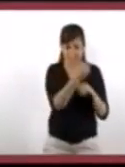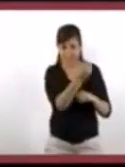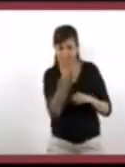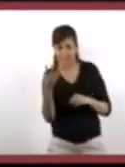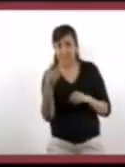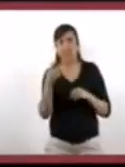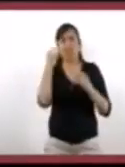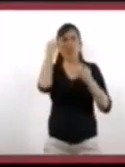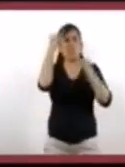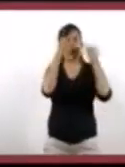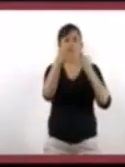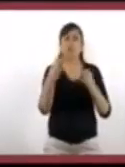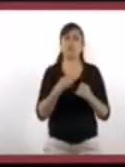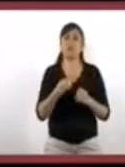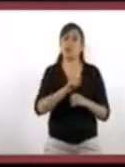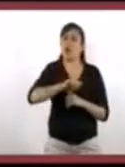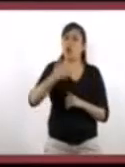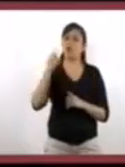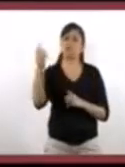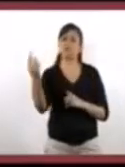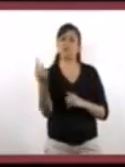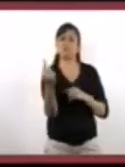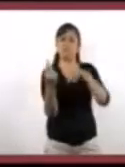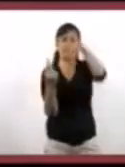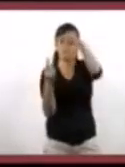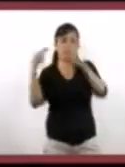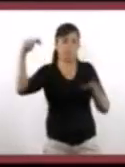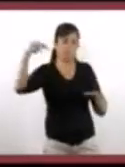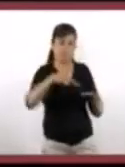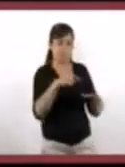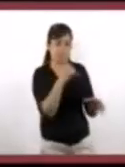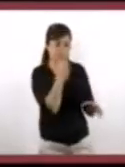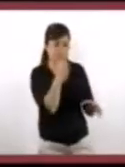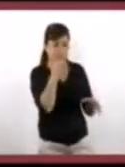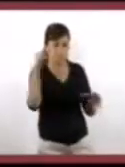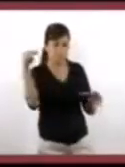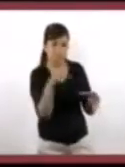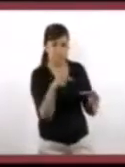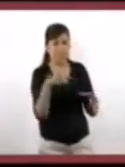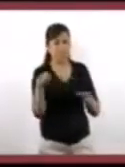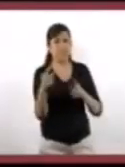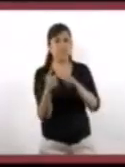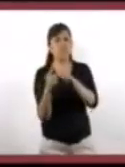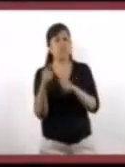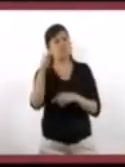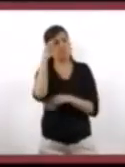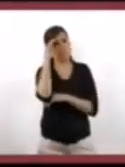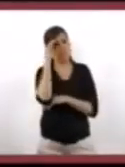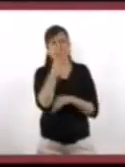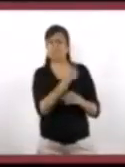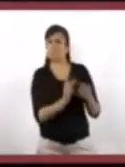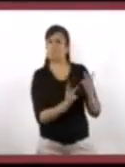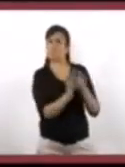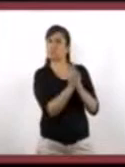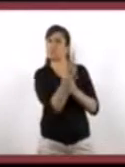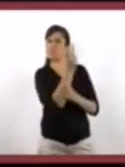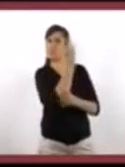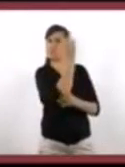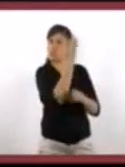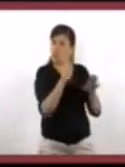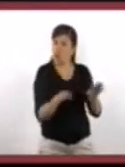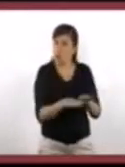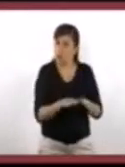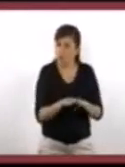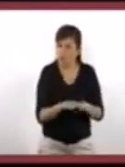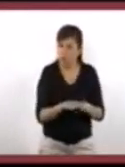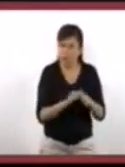ahora que hay una persona en otro lugar donde no puede verlas, que quisiera saber qué tan altas son tus plantas. Y